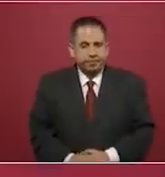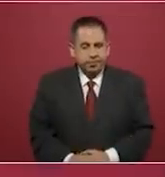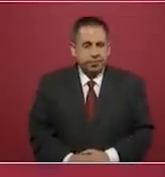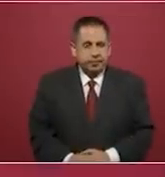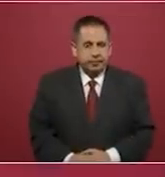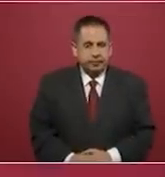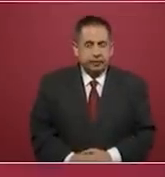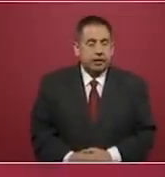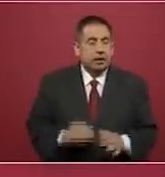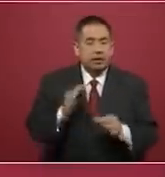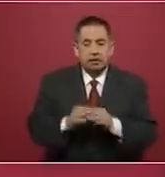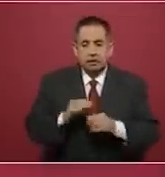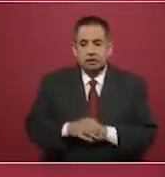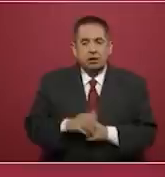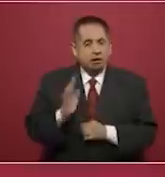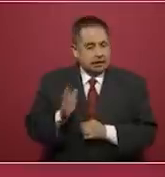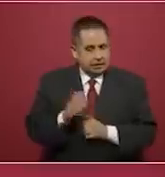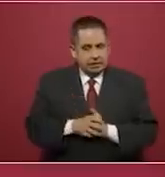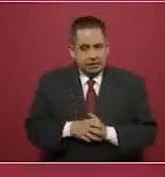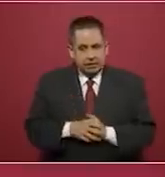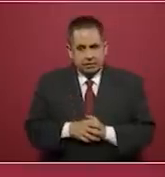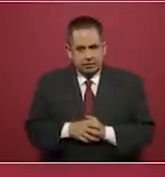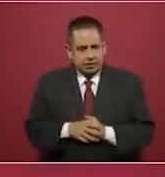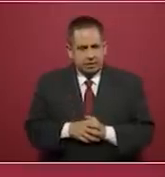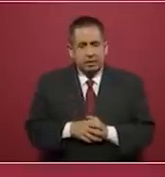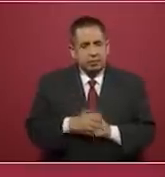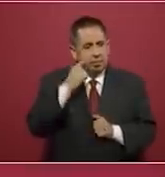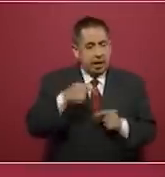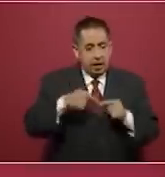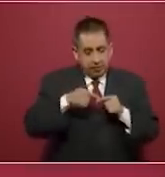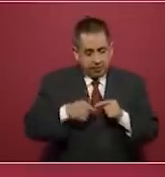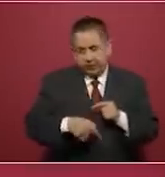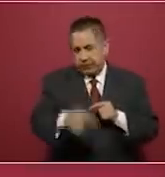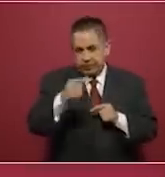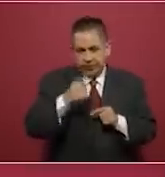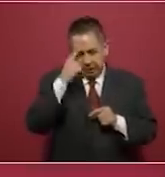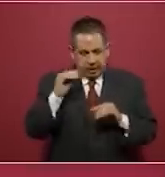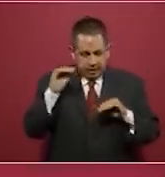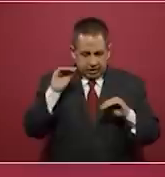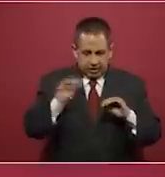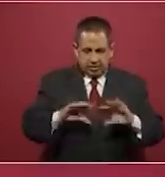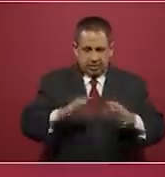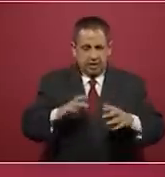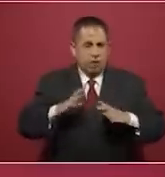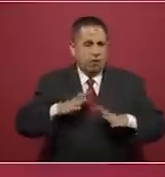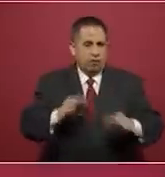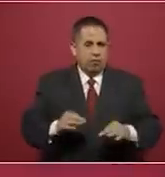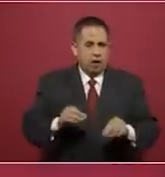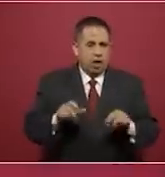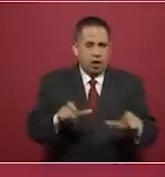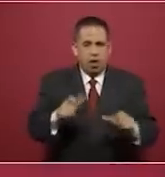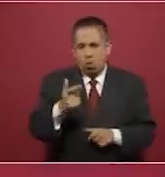que nos acompañe en todo este proceso de creación de la guardia nacional